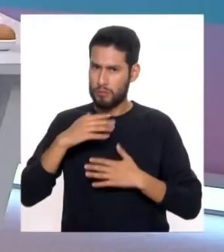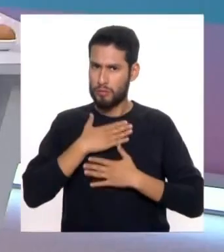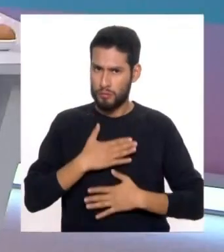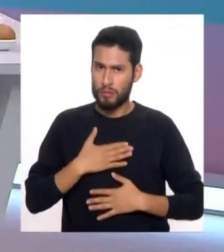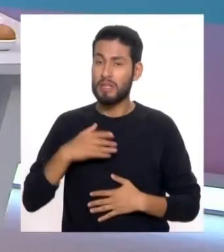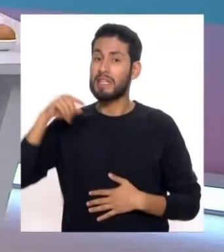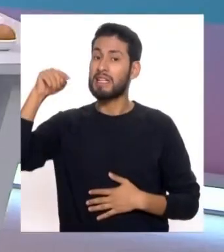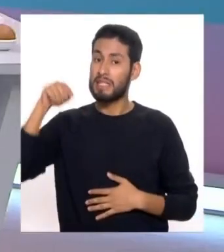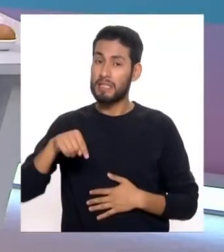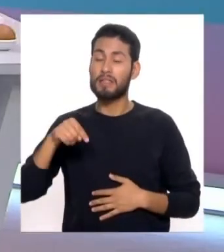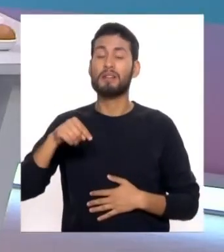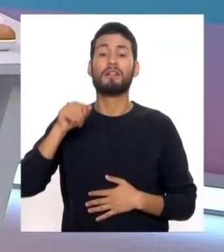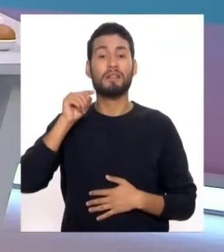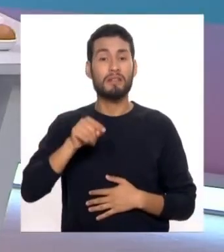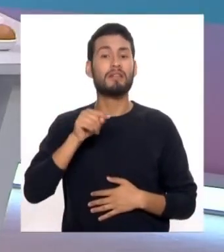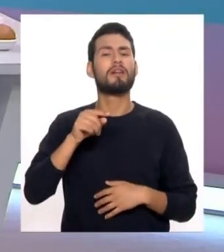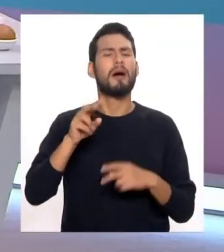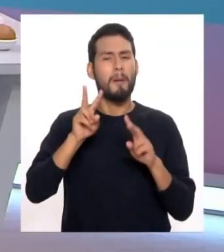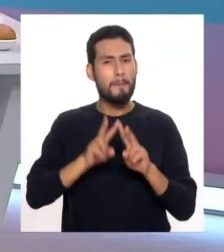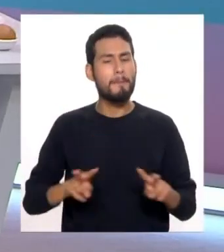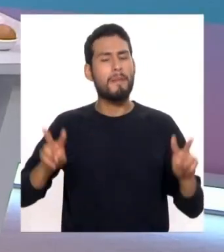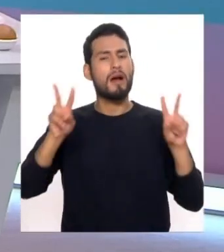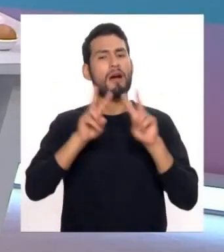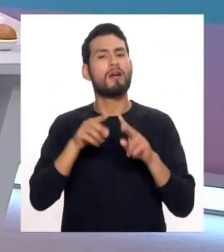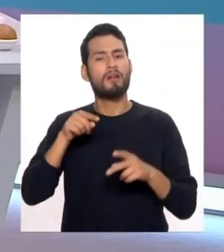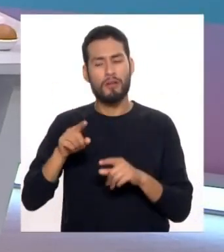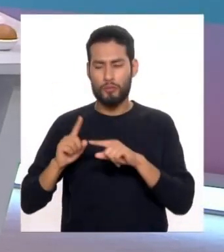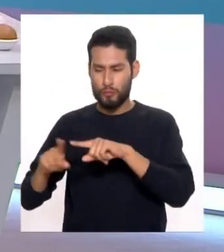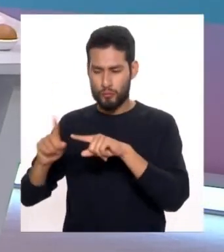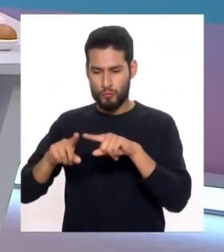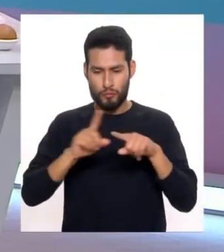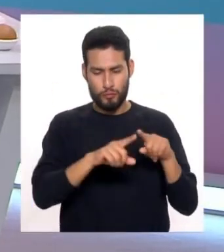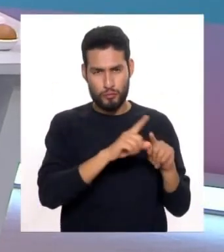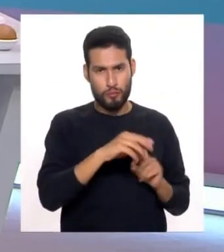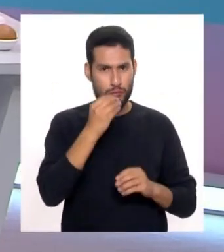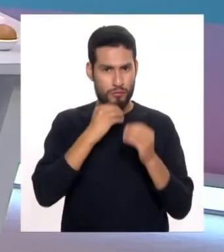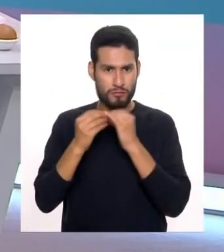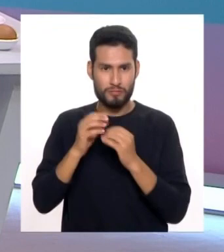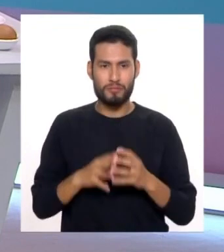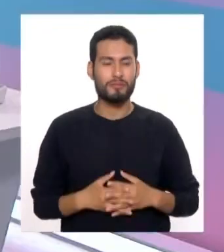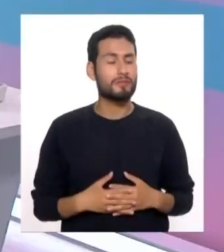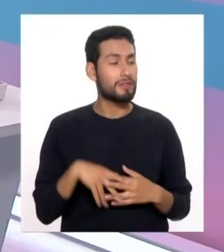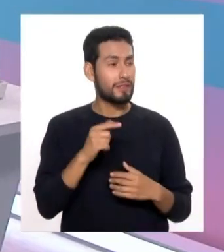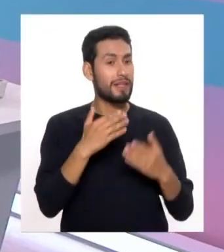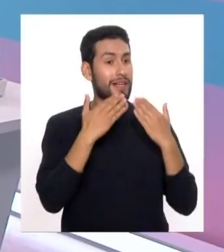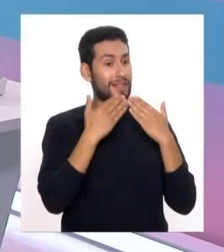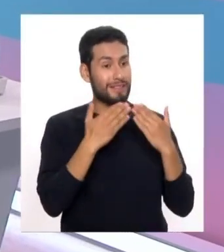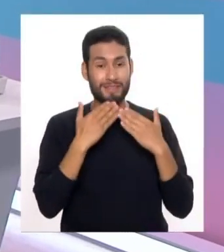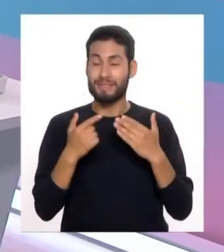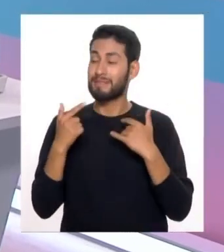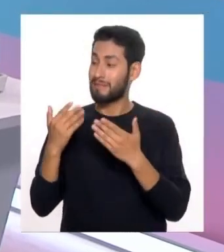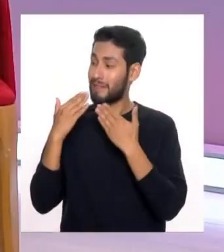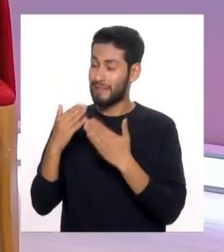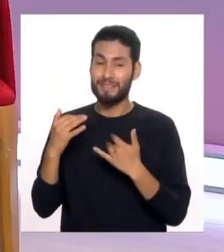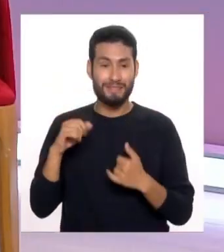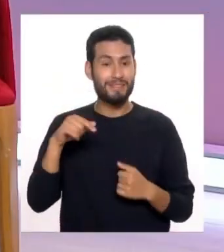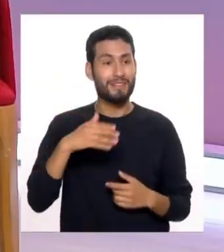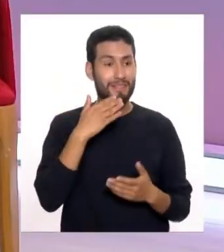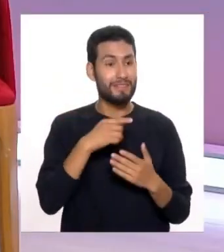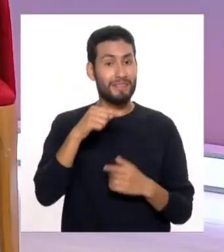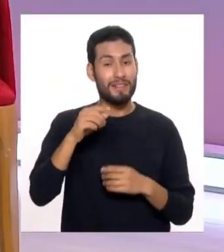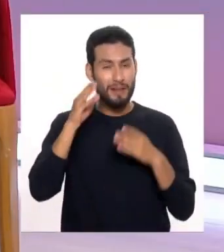Y, Claro. ese es el valor de la diversidad en la dieta. Perfecto, Milagro. Muchas Muchas gracias. gracias. Gracias por estos consejos. Y